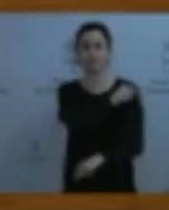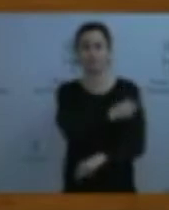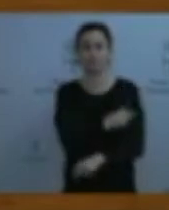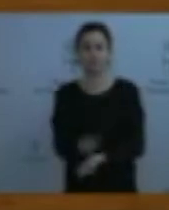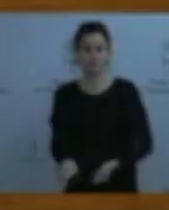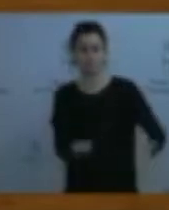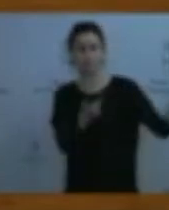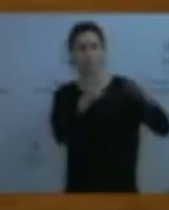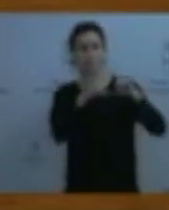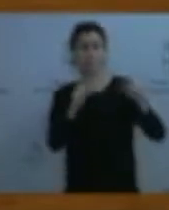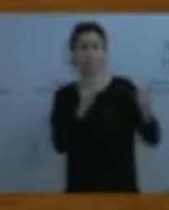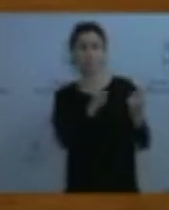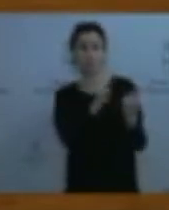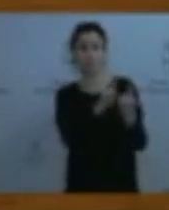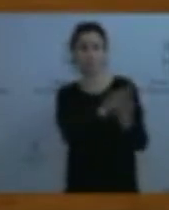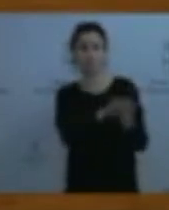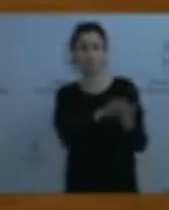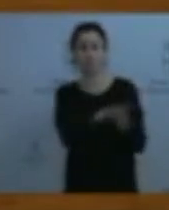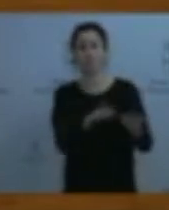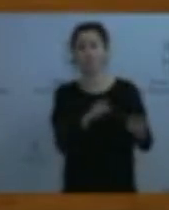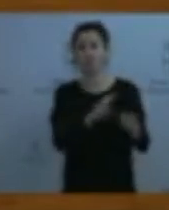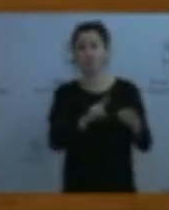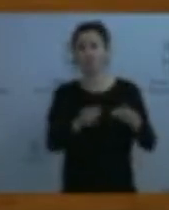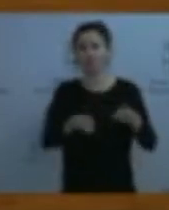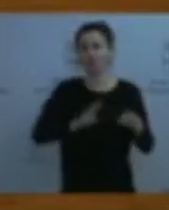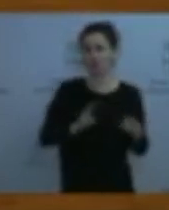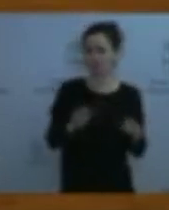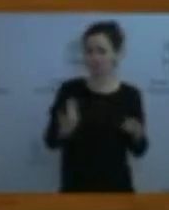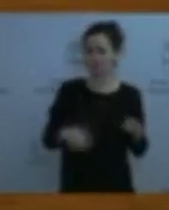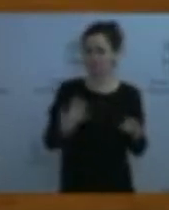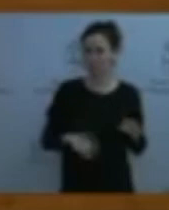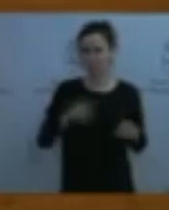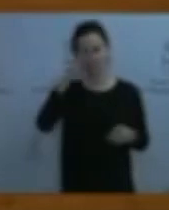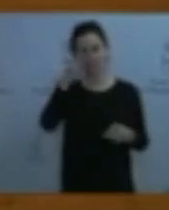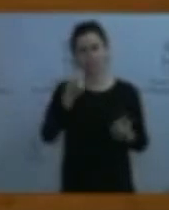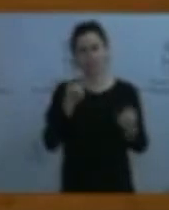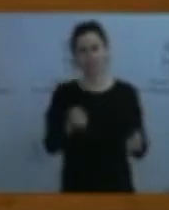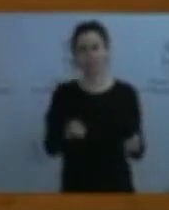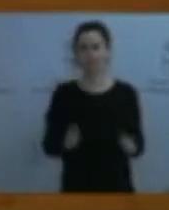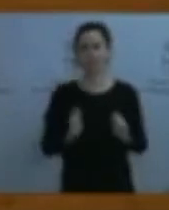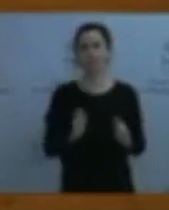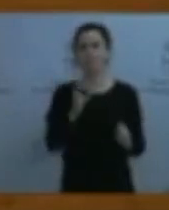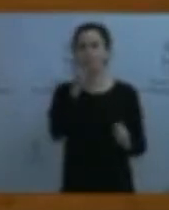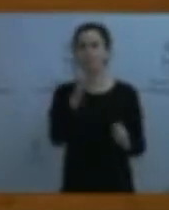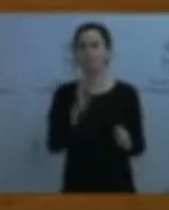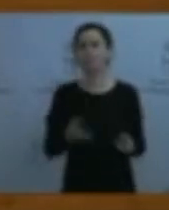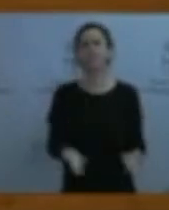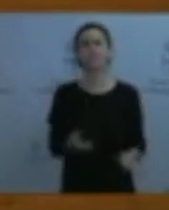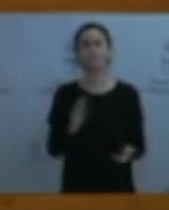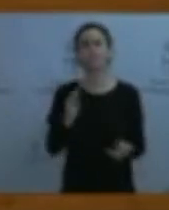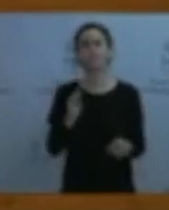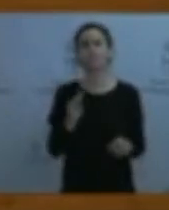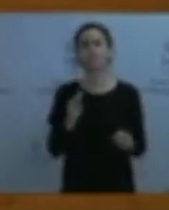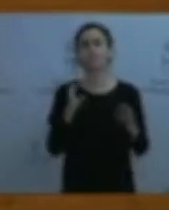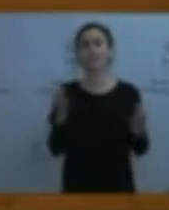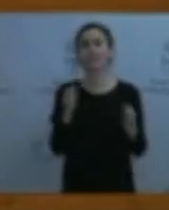eso. Y tercero, y aquí me dejó ya más preocupado, cuando usted dijo y le preguntamos por el Brexit, pero